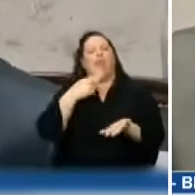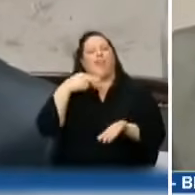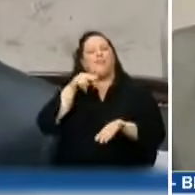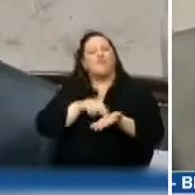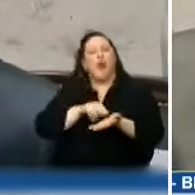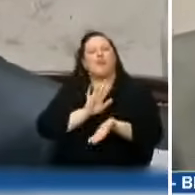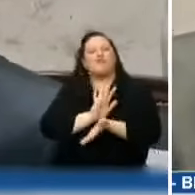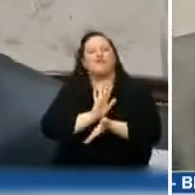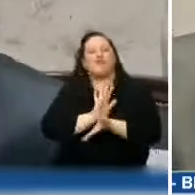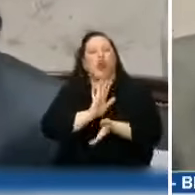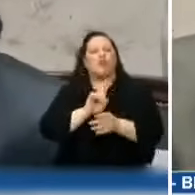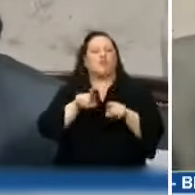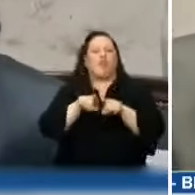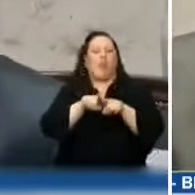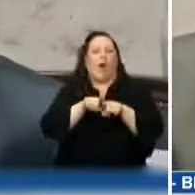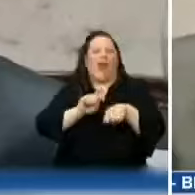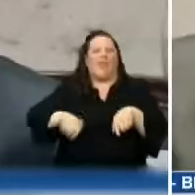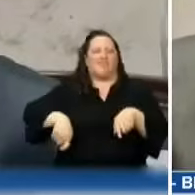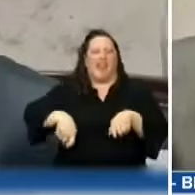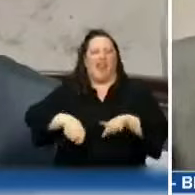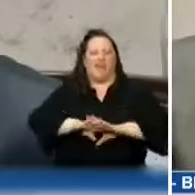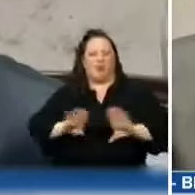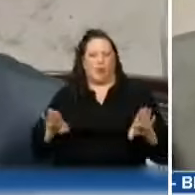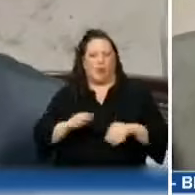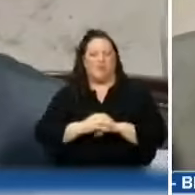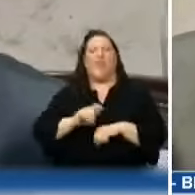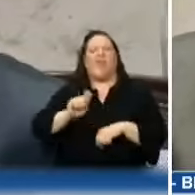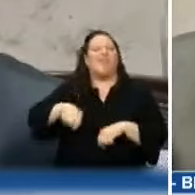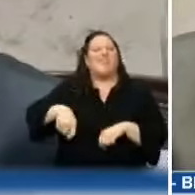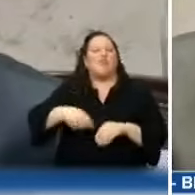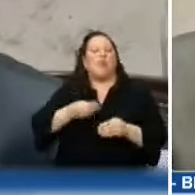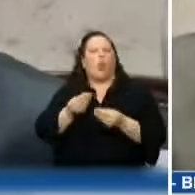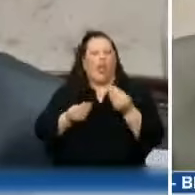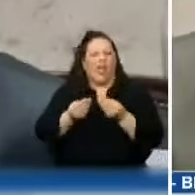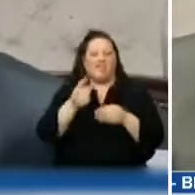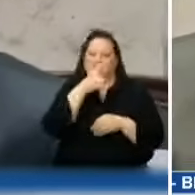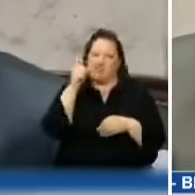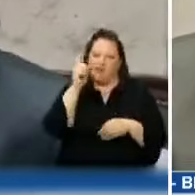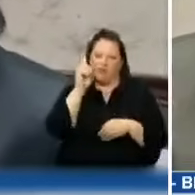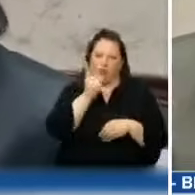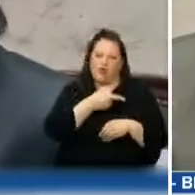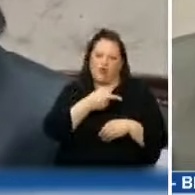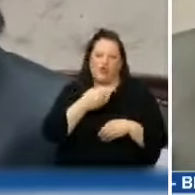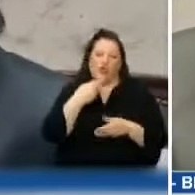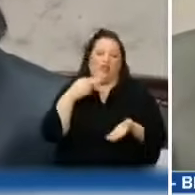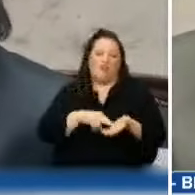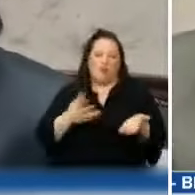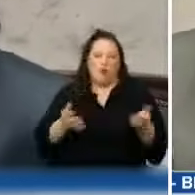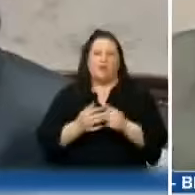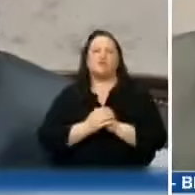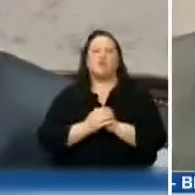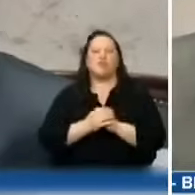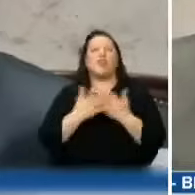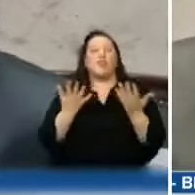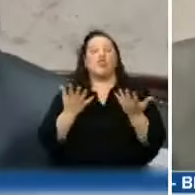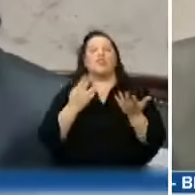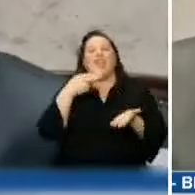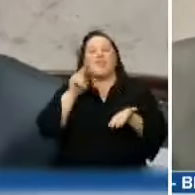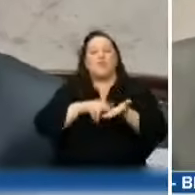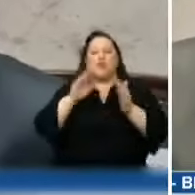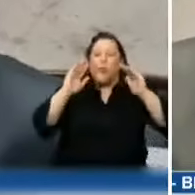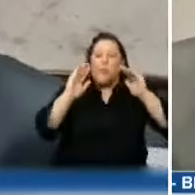trabajadores que cobran ese monto. Es interesante, es interesante, Monse, si podemos buscar los tuits de Ritondo